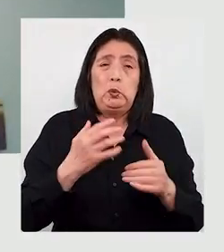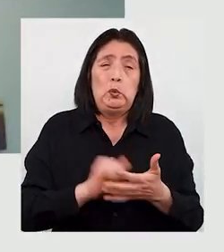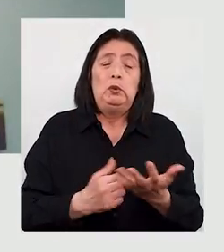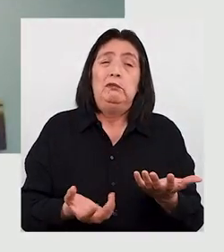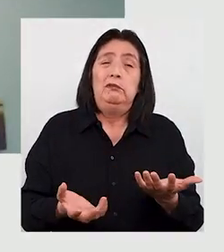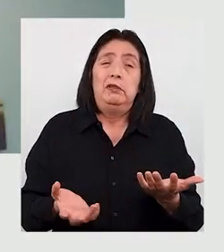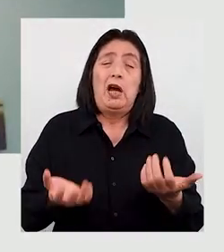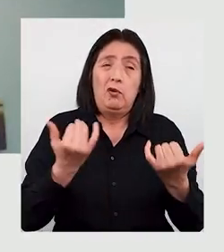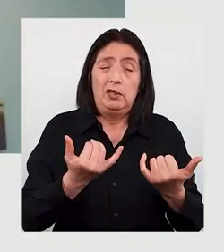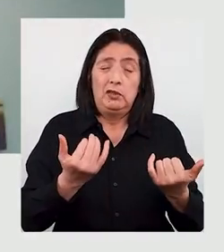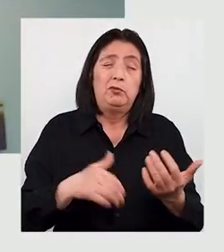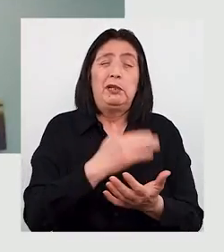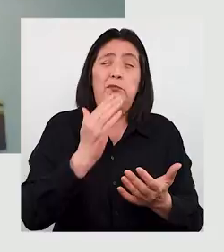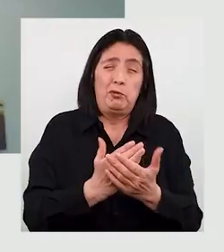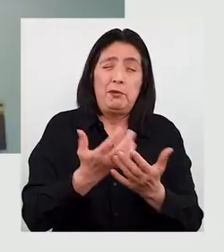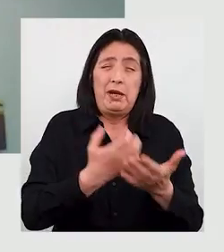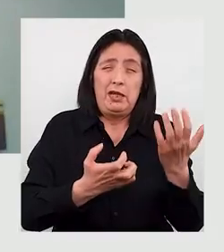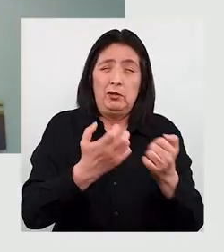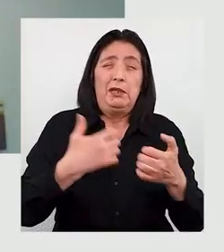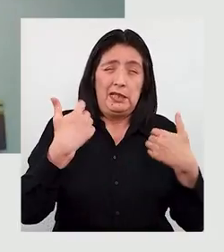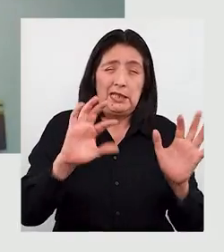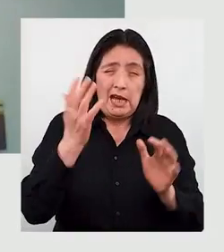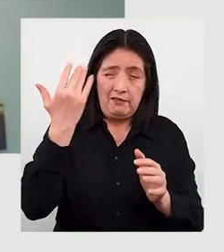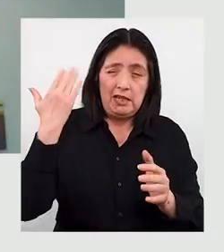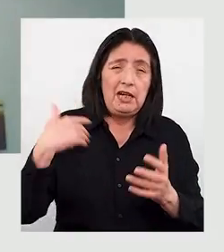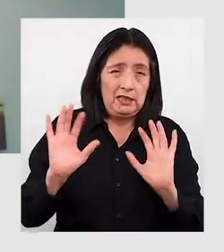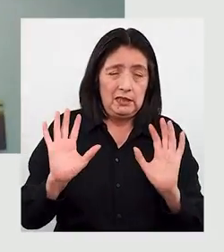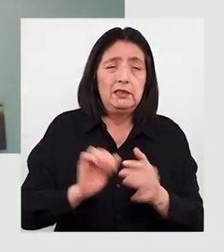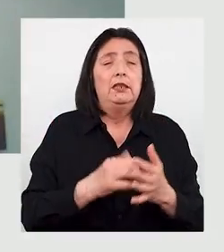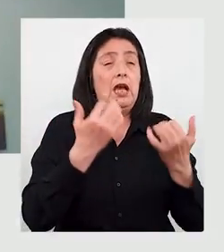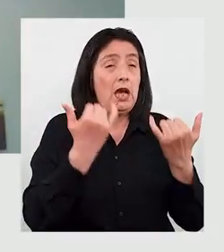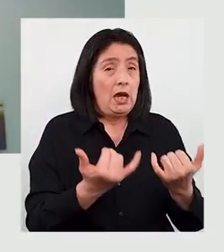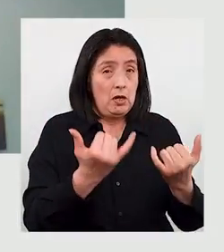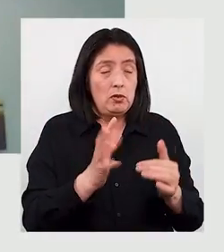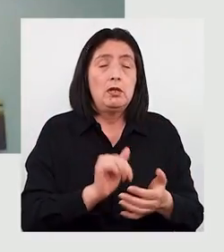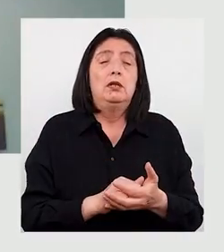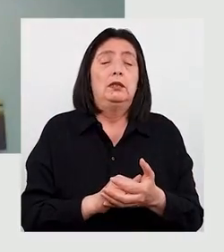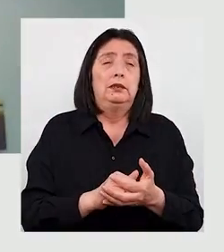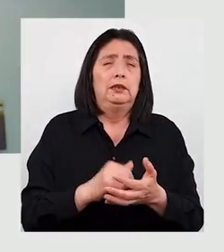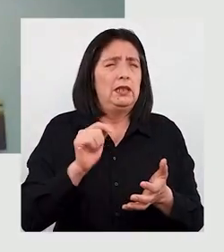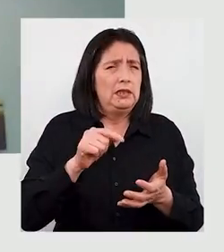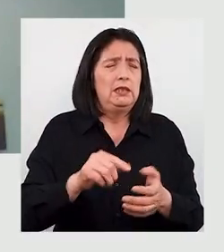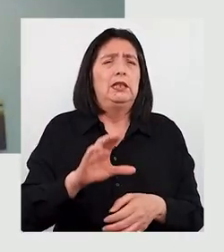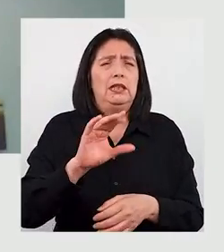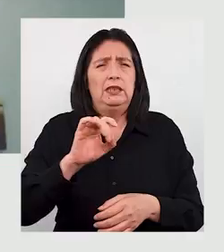montó sobre la crisis económica preexistente. Y acá la